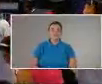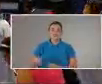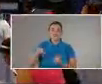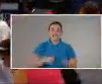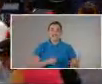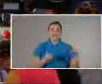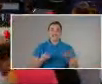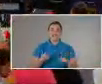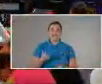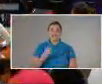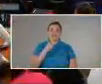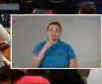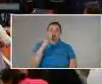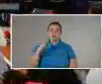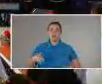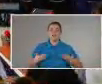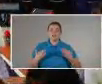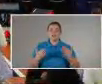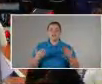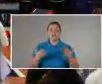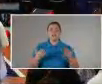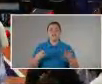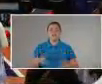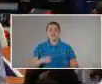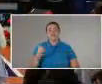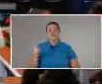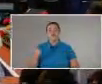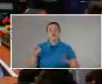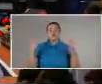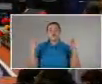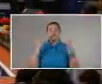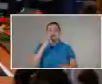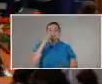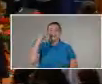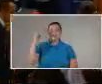Aleluya, hermano, le damos otro fuerte aplauso al Señor.